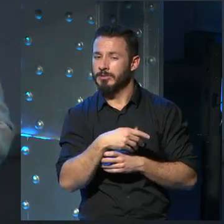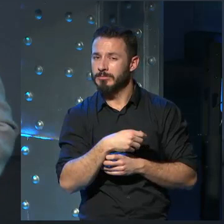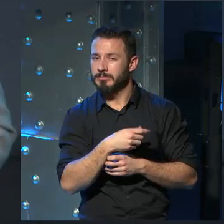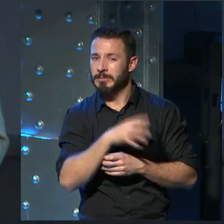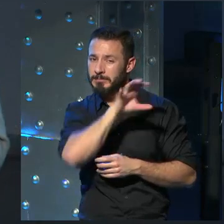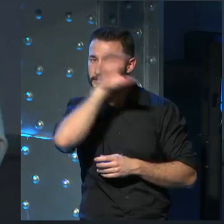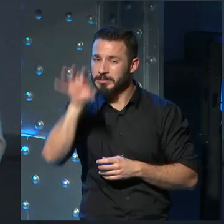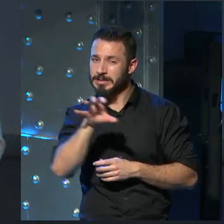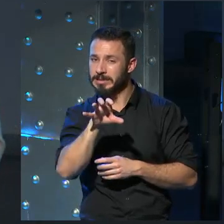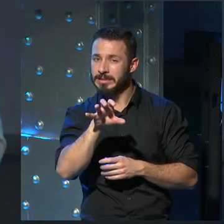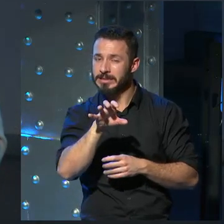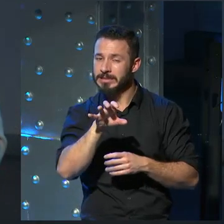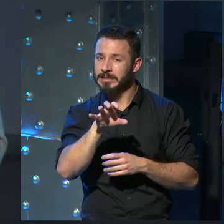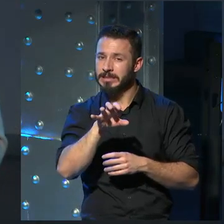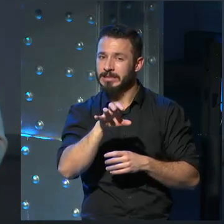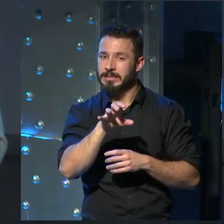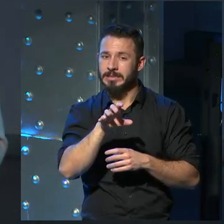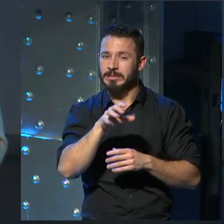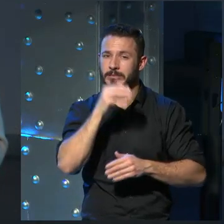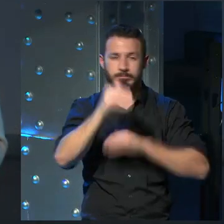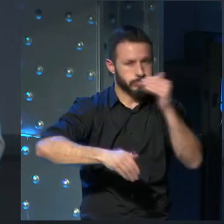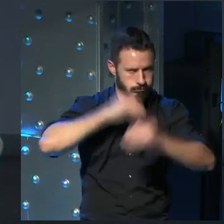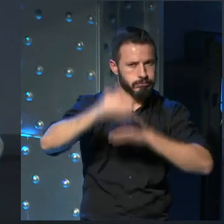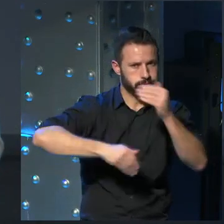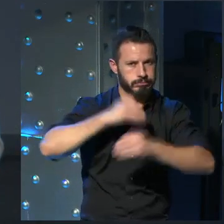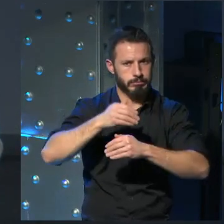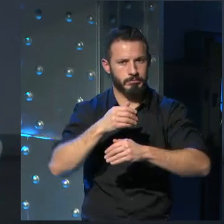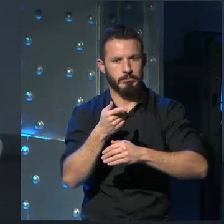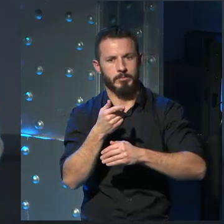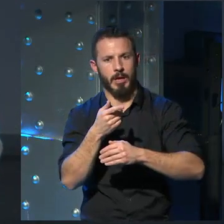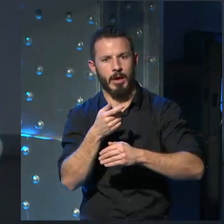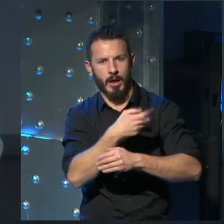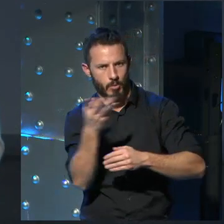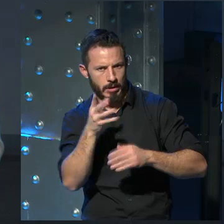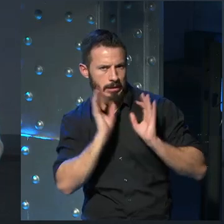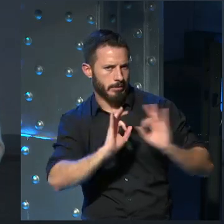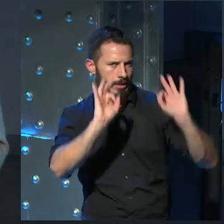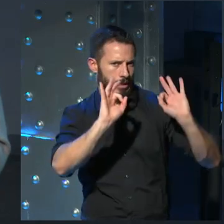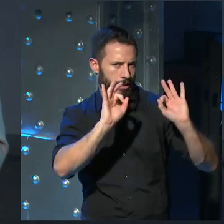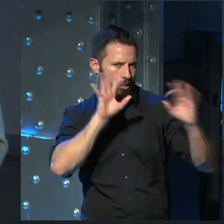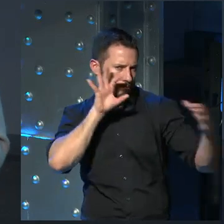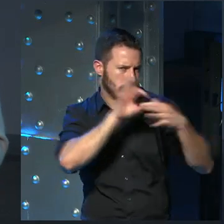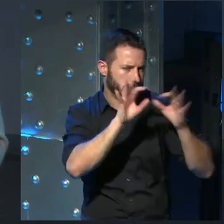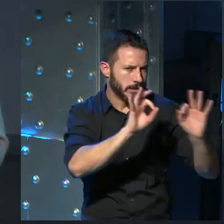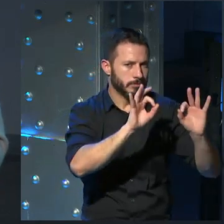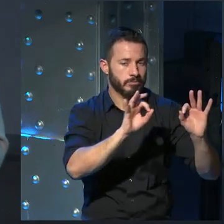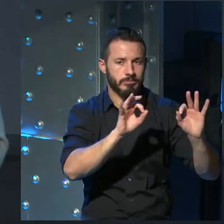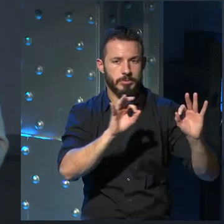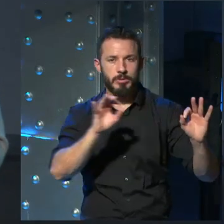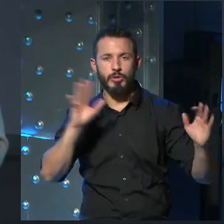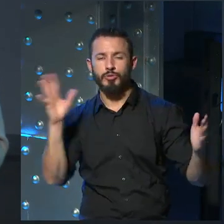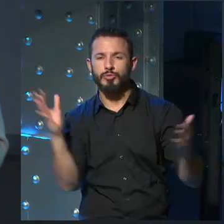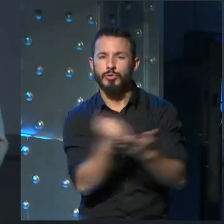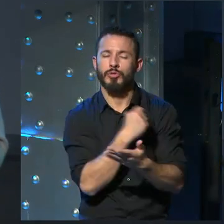ciudades que claramente están avanzando y mucho, algunas especializadas en aspectos concretos, pero todas ellas con